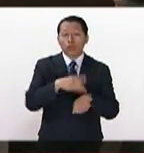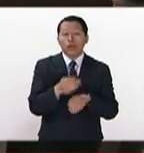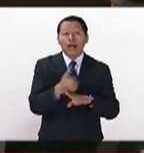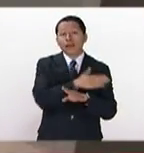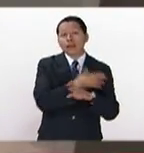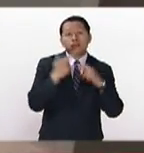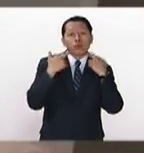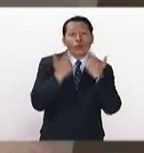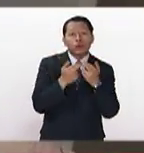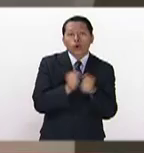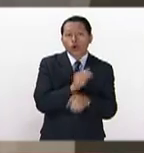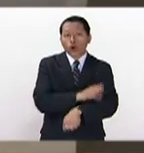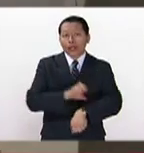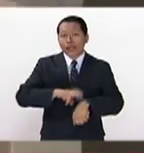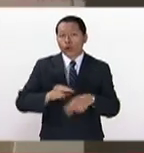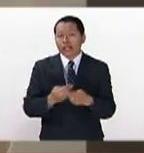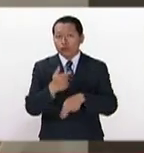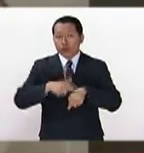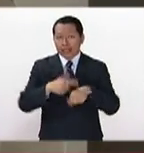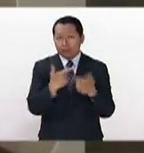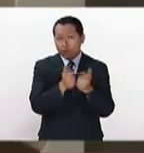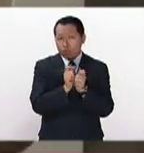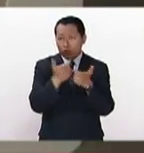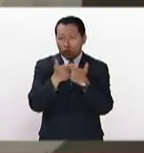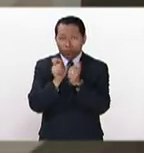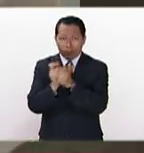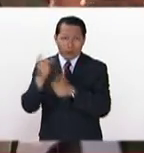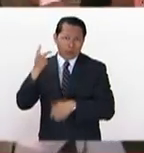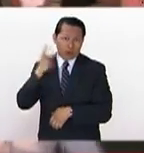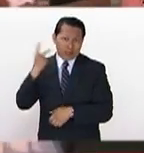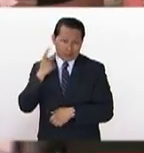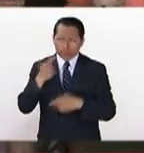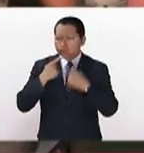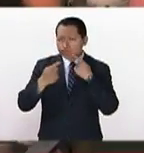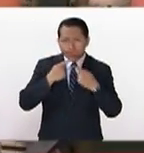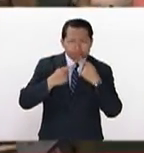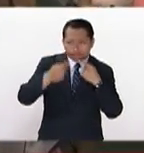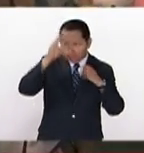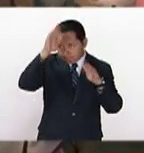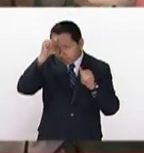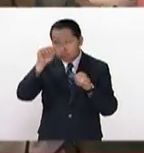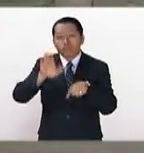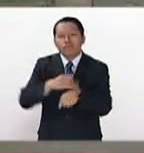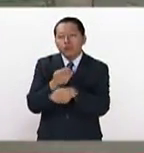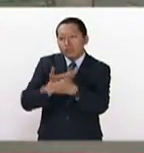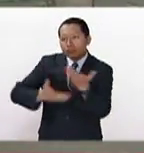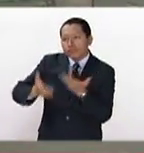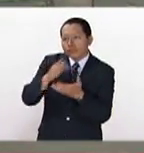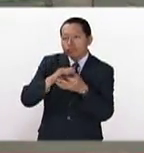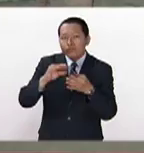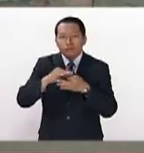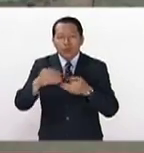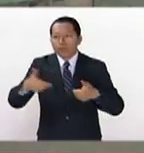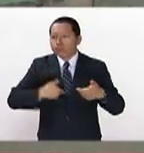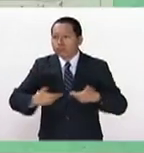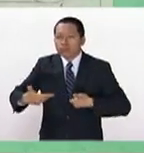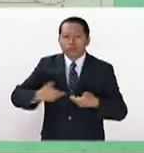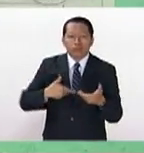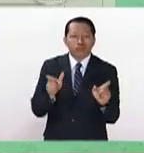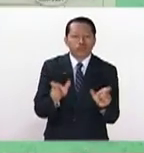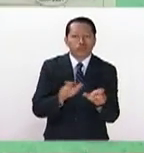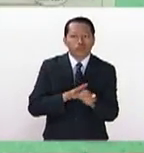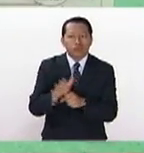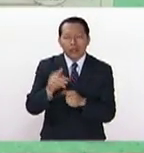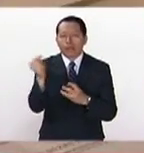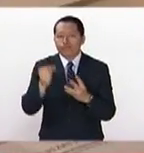reuniones que tuvo con los coordinadores nacionales de diversas fracciones parlamentarias, de quien escuchó sus principales peticiones en materia de seguridad.